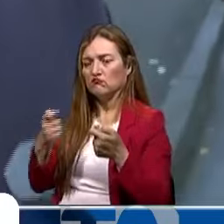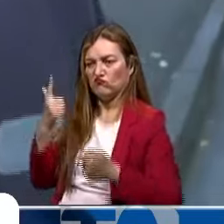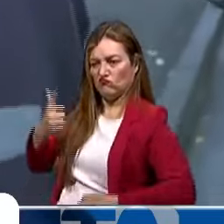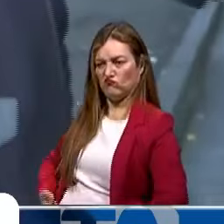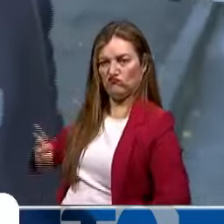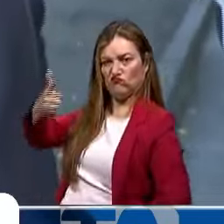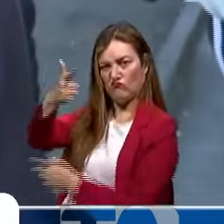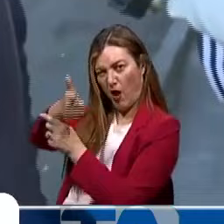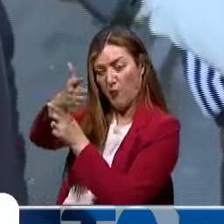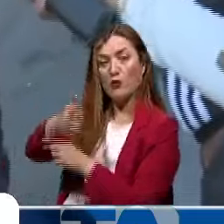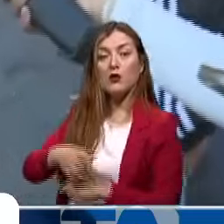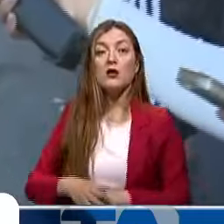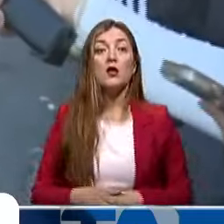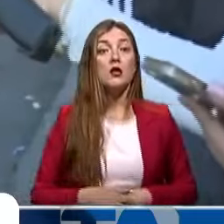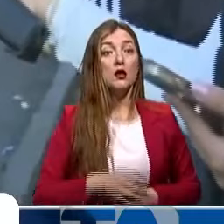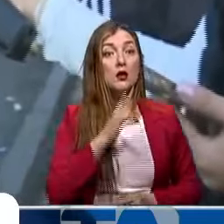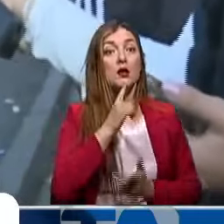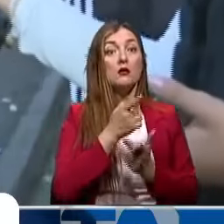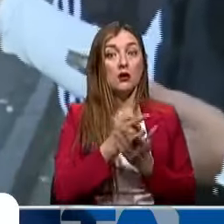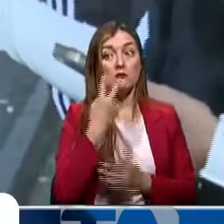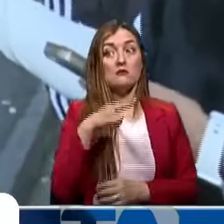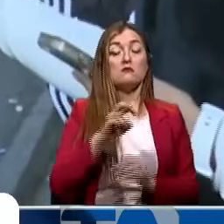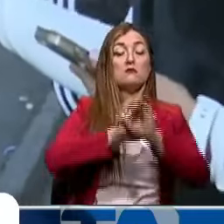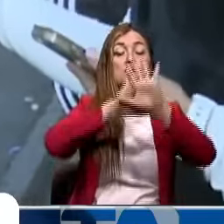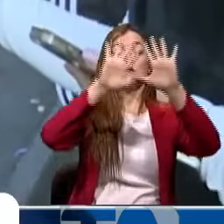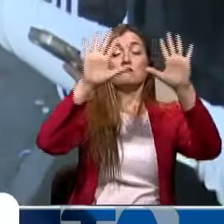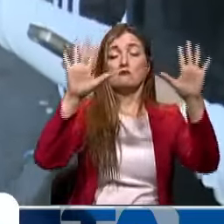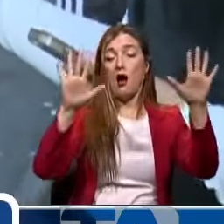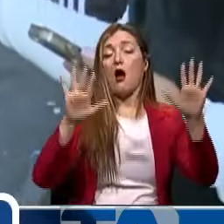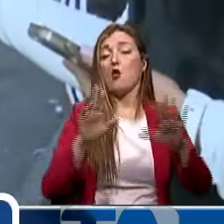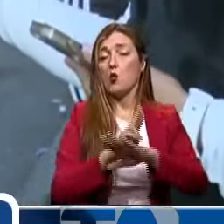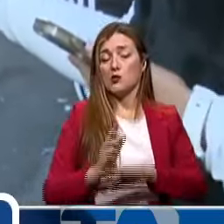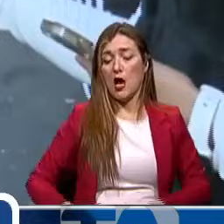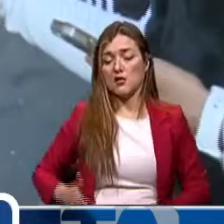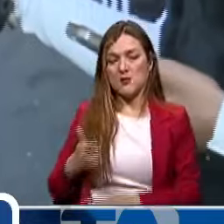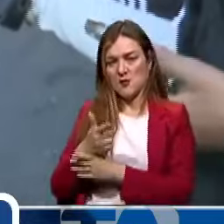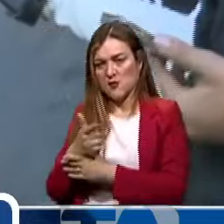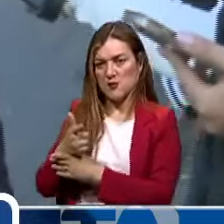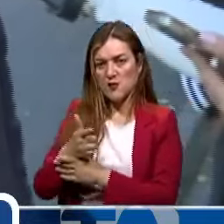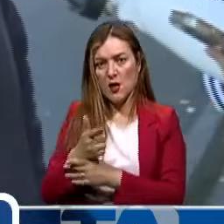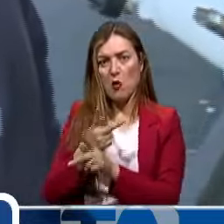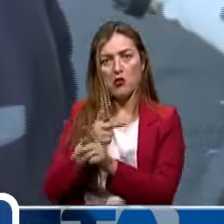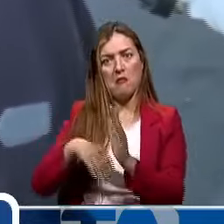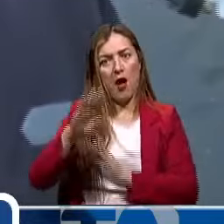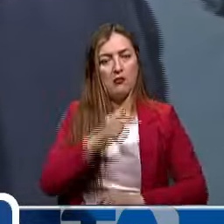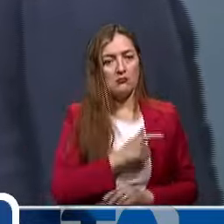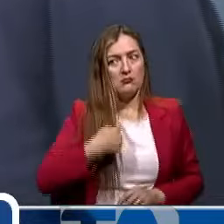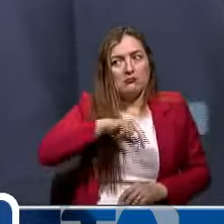¿no? Y eso se está a la vista, de que están bien armados, ellos primero más protegidos que